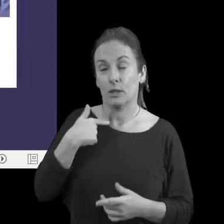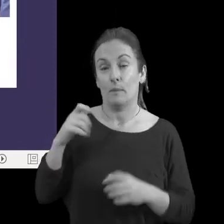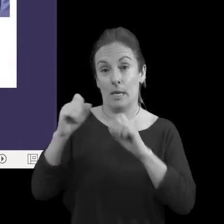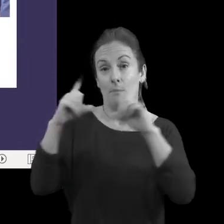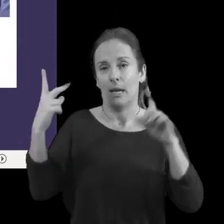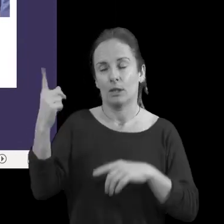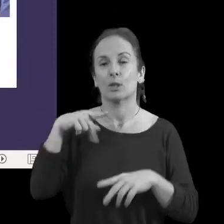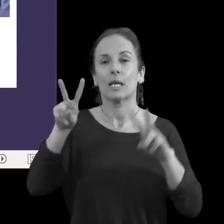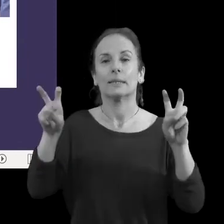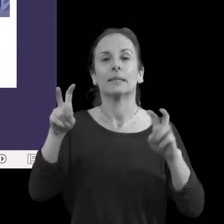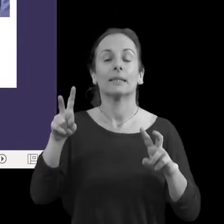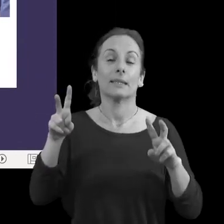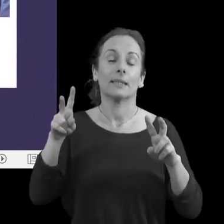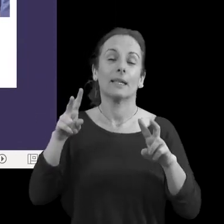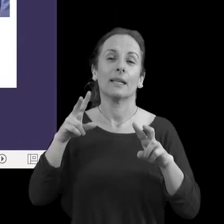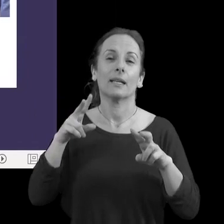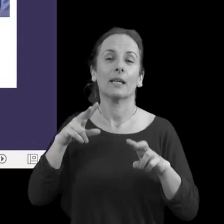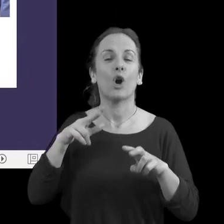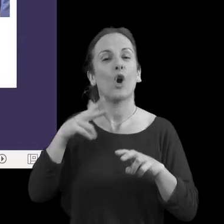crítico de Madrid, ¿no?